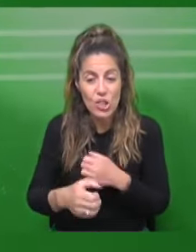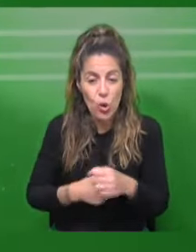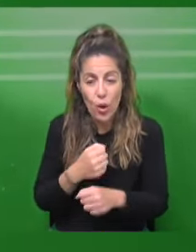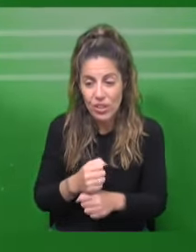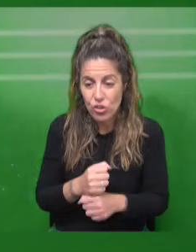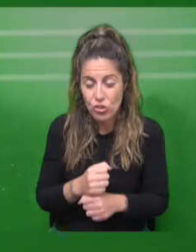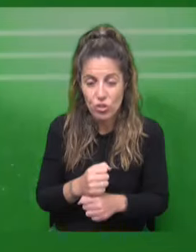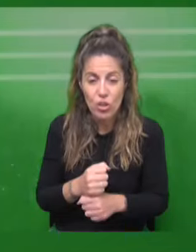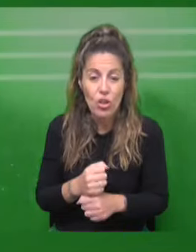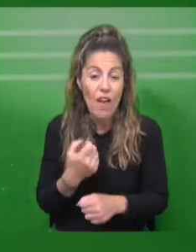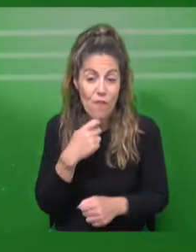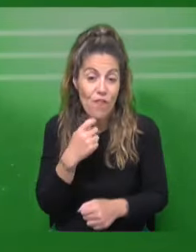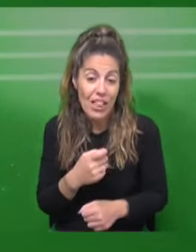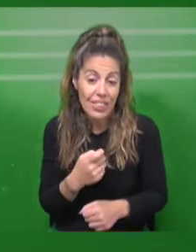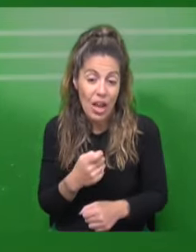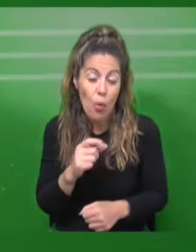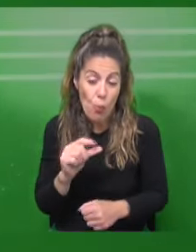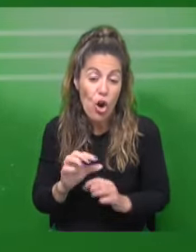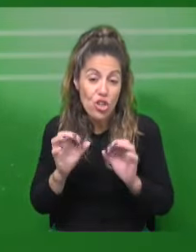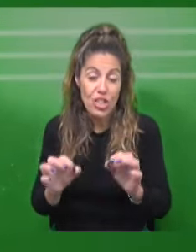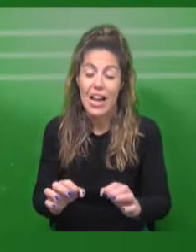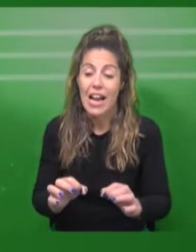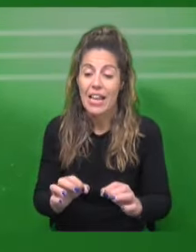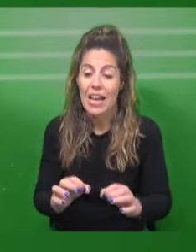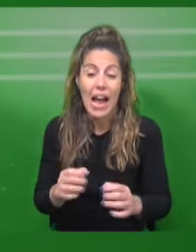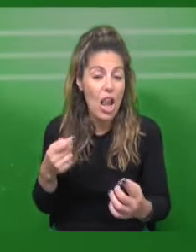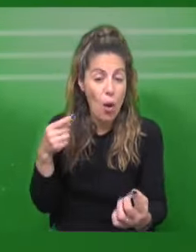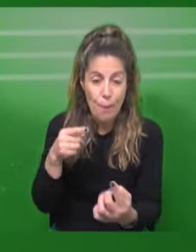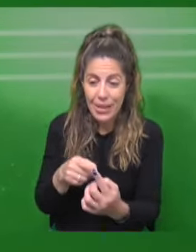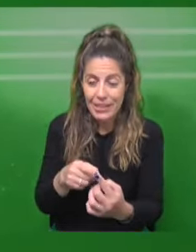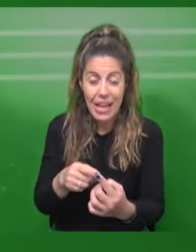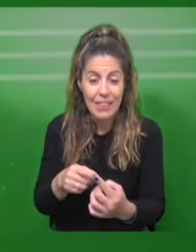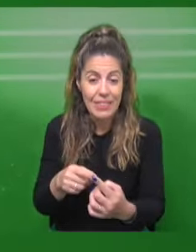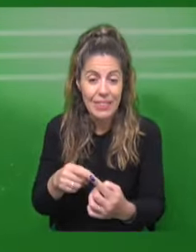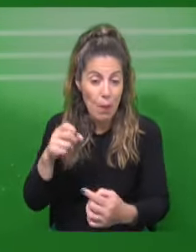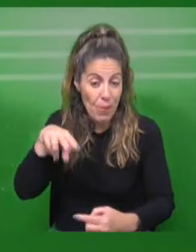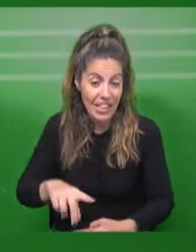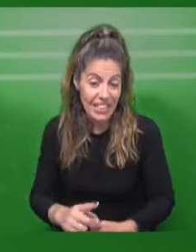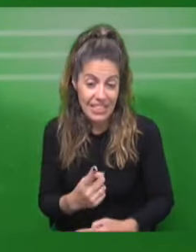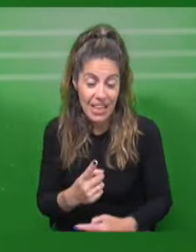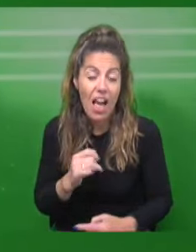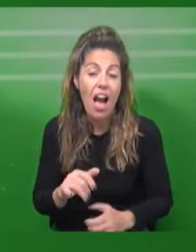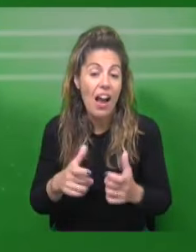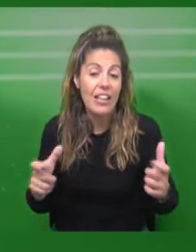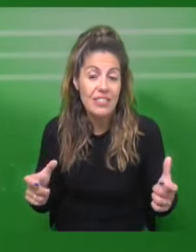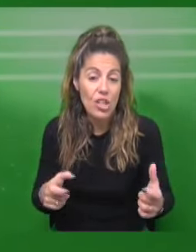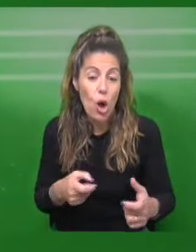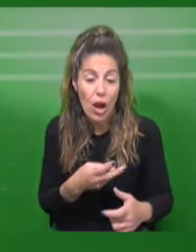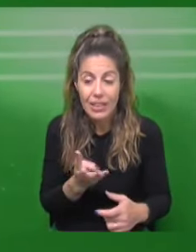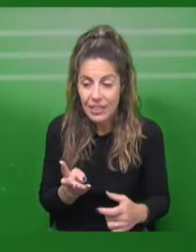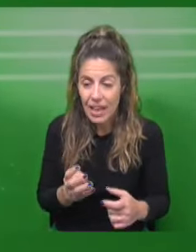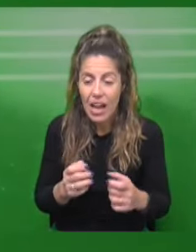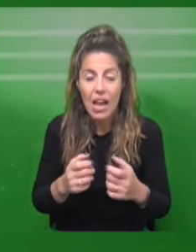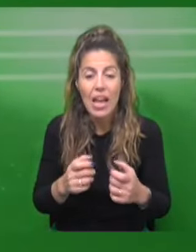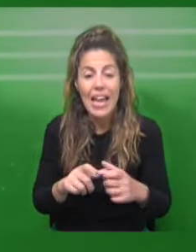este o sea que nos falta todavía un poco llegar a los a las metas del plan maestro ha crecido en volúmenes de